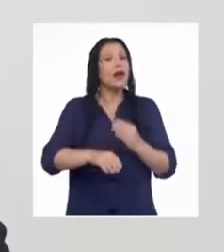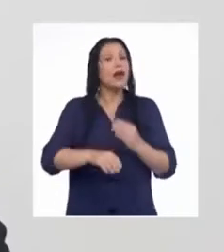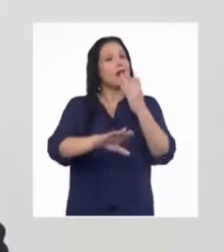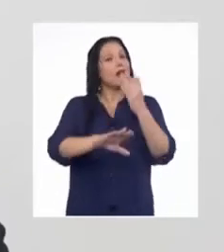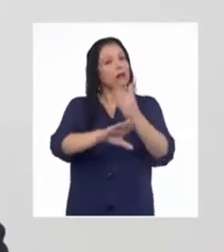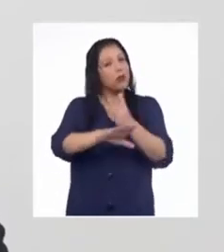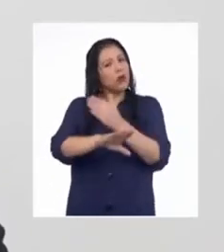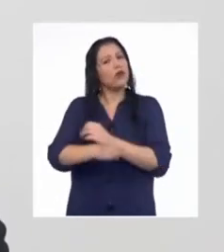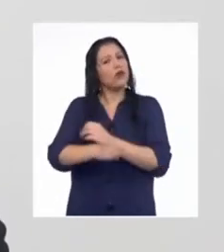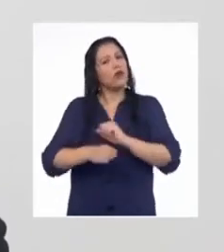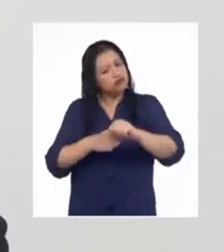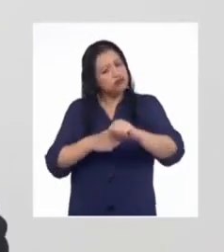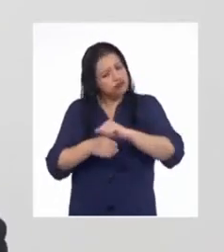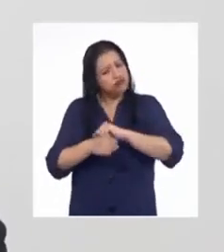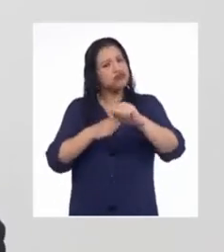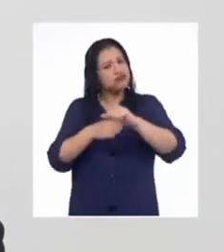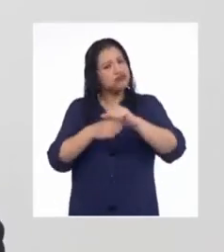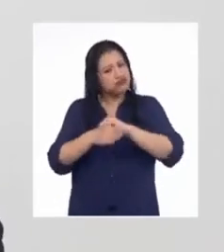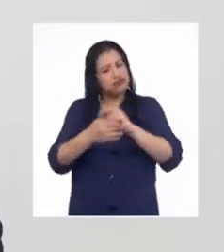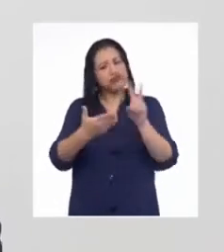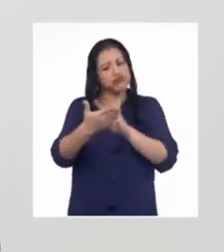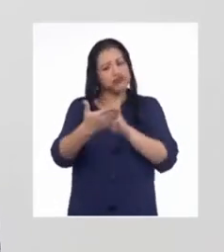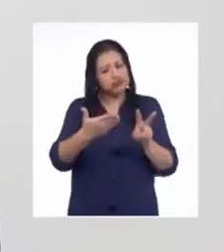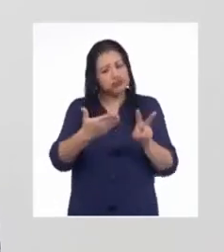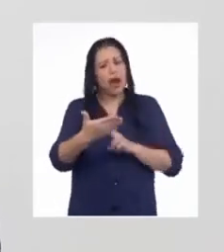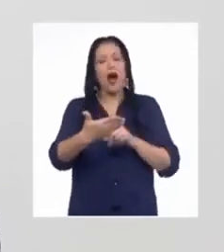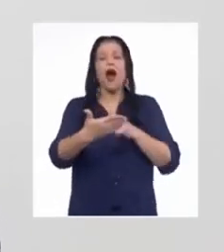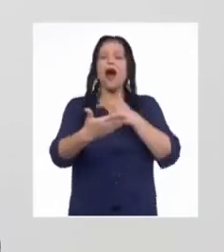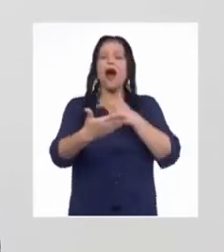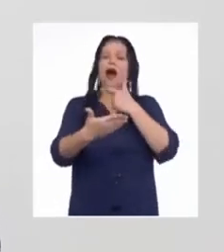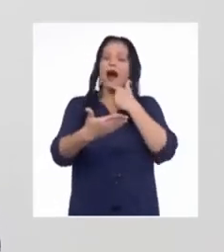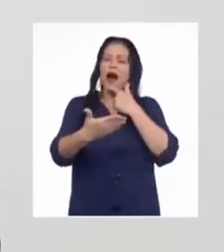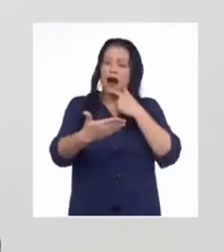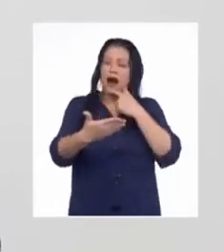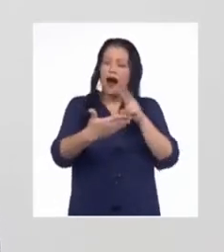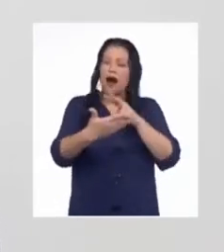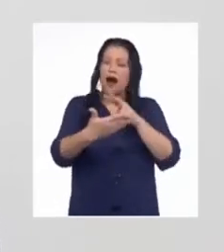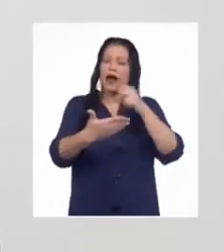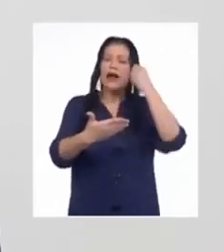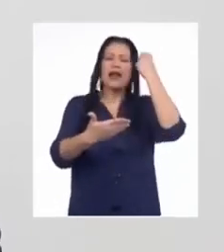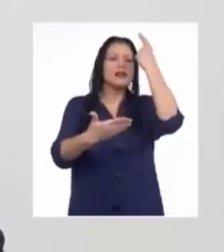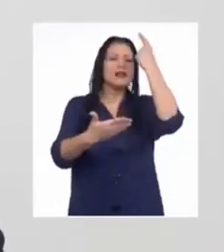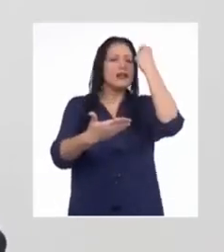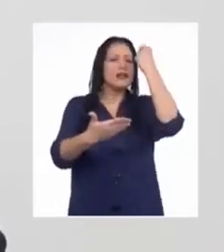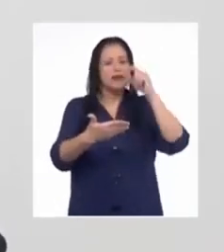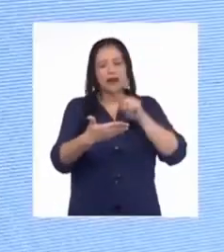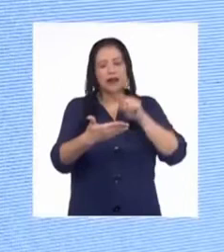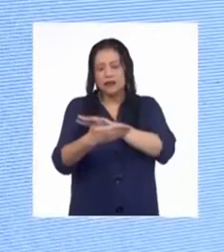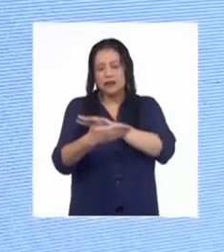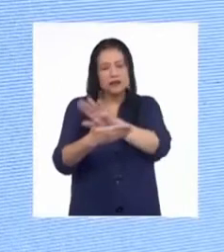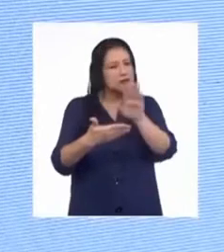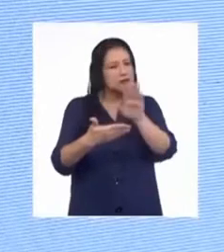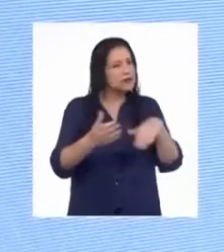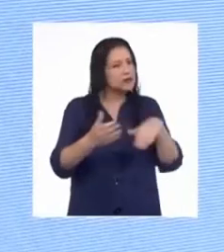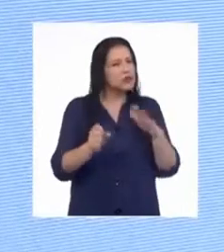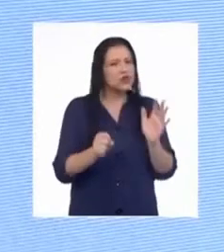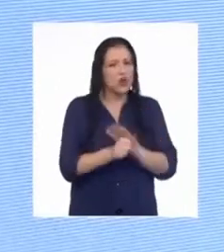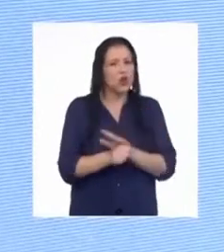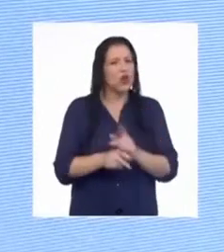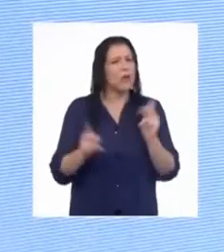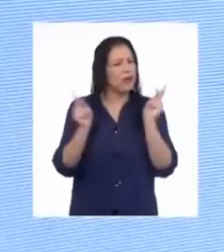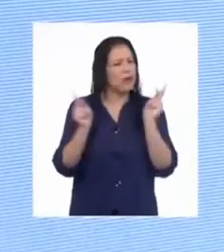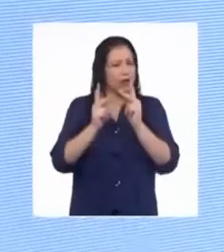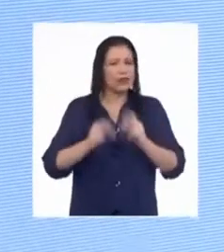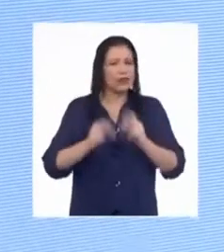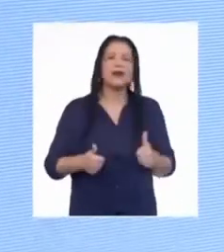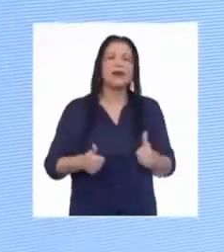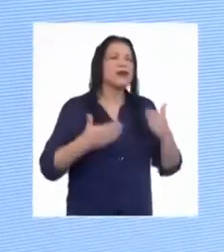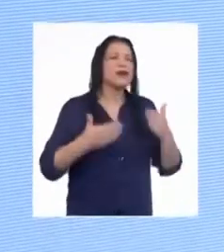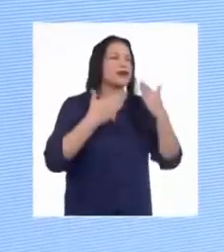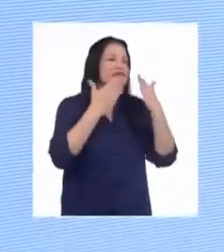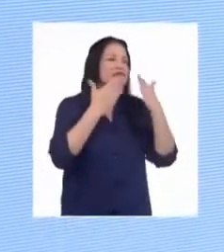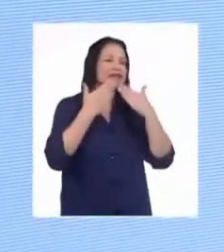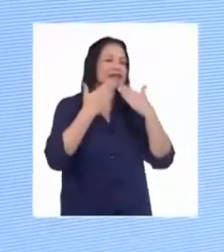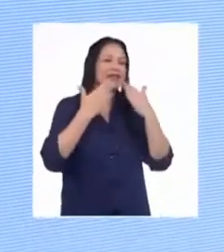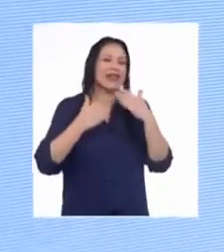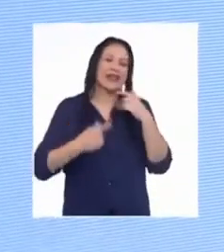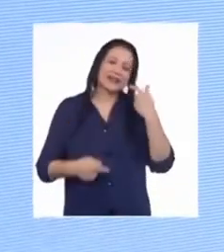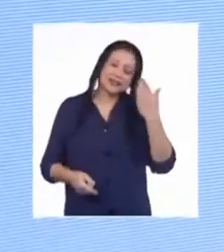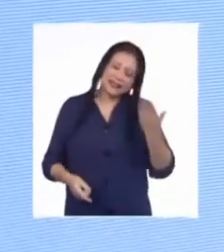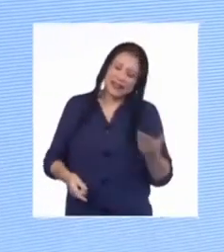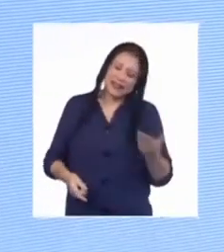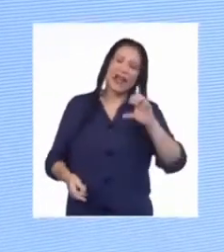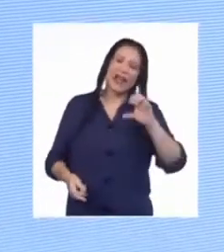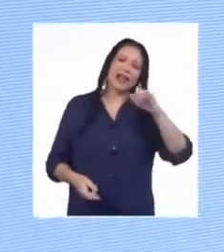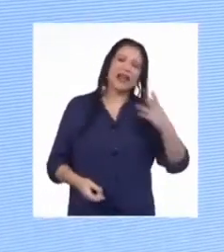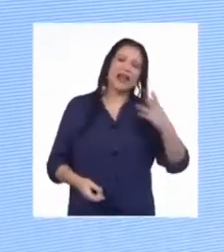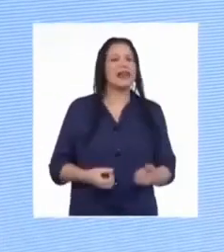con la práctica comprenderás todos los textos a la perfección. Muchas gracias, Analí, por contestarme la llamada